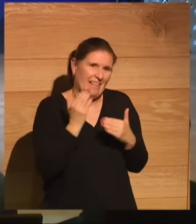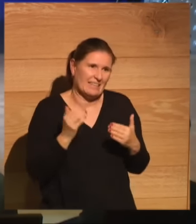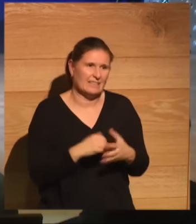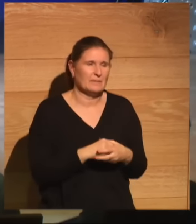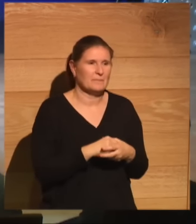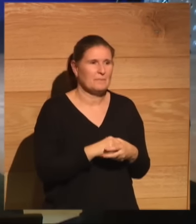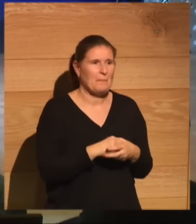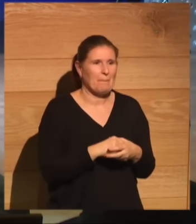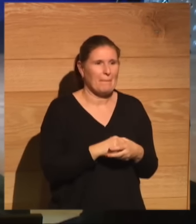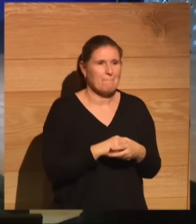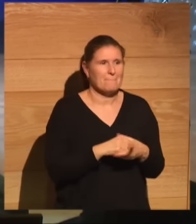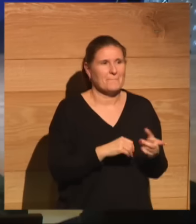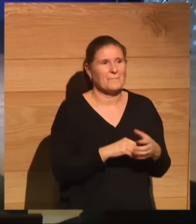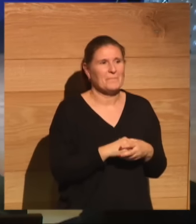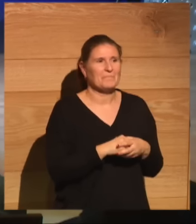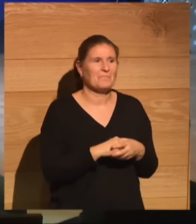No te hagas gracia, Juan.